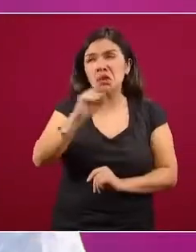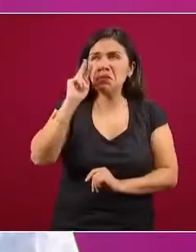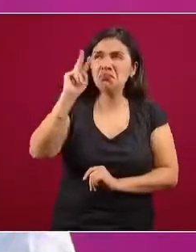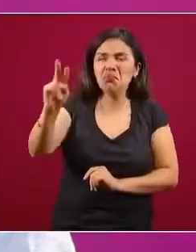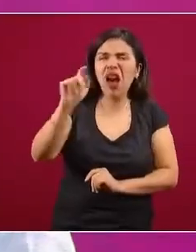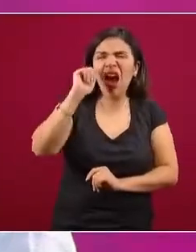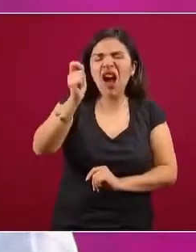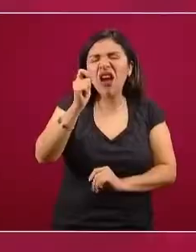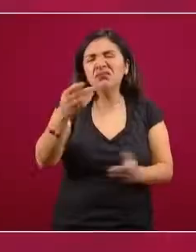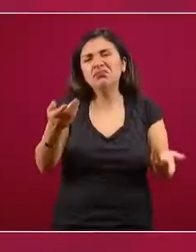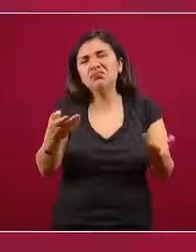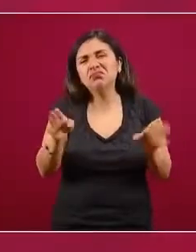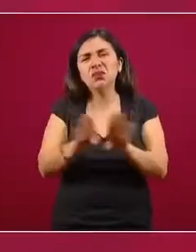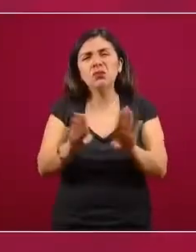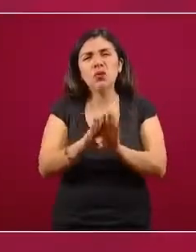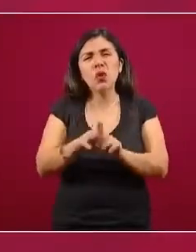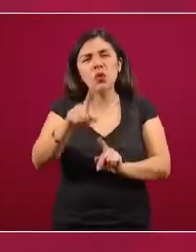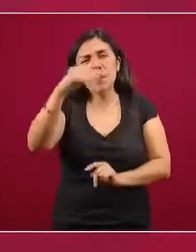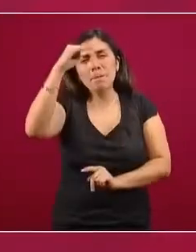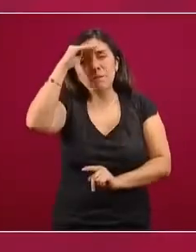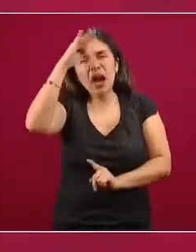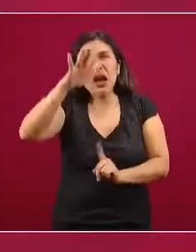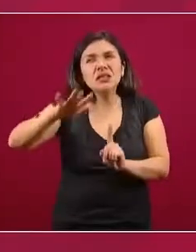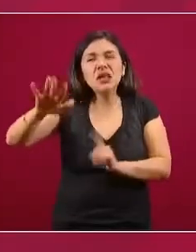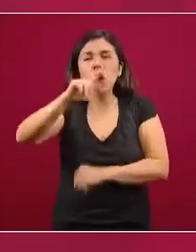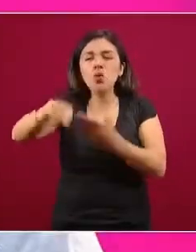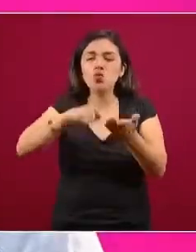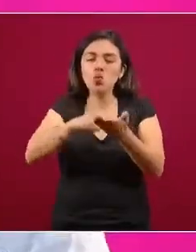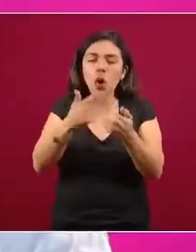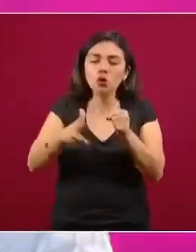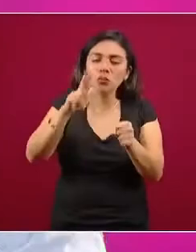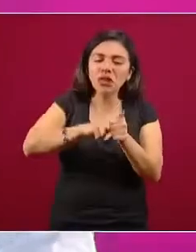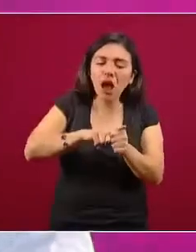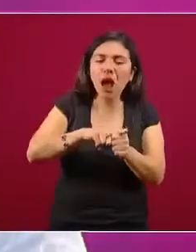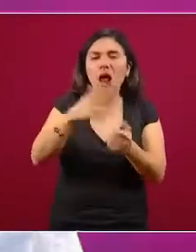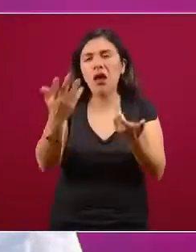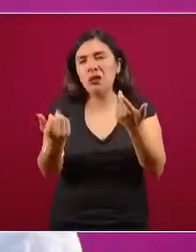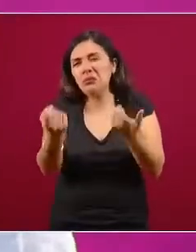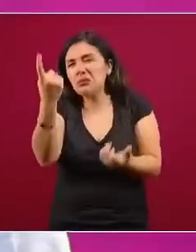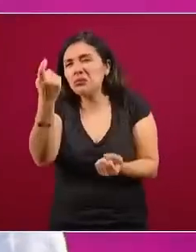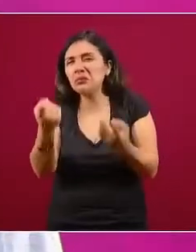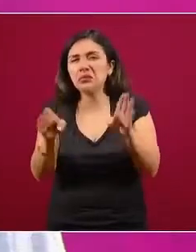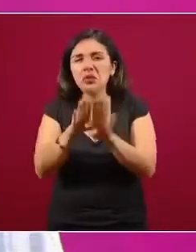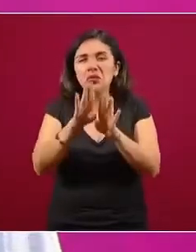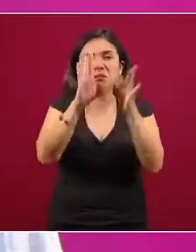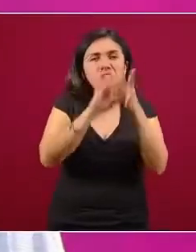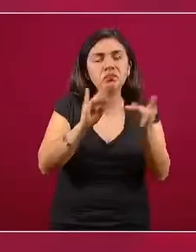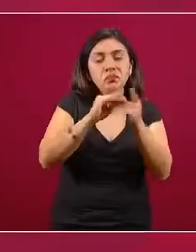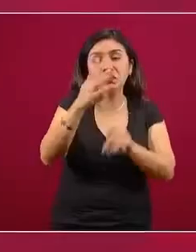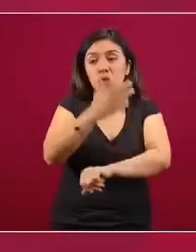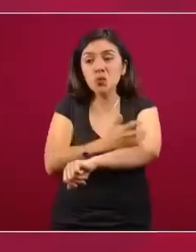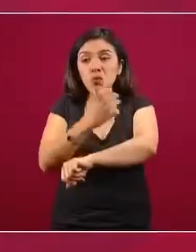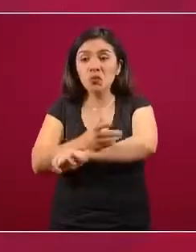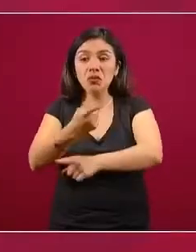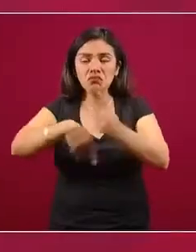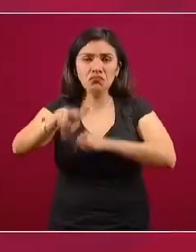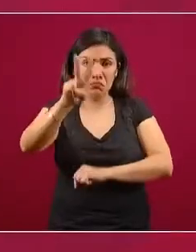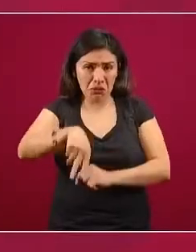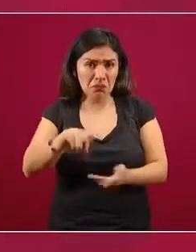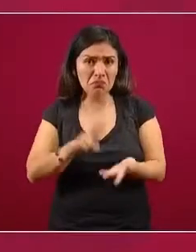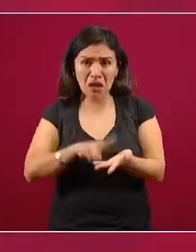visualizando en un escenario concreto, un hospital, un grupo de hospitales, lo que comentan entre colegas, es muy